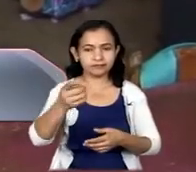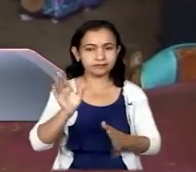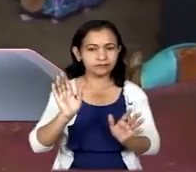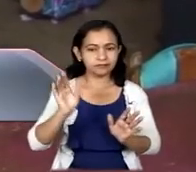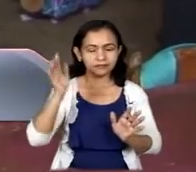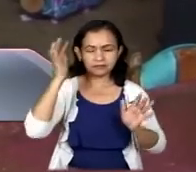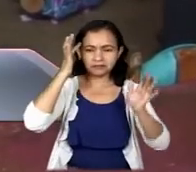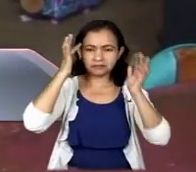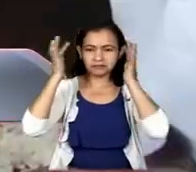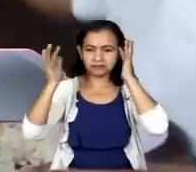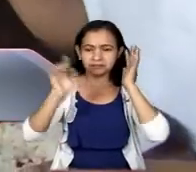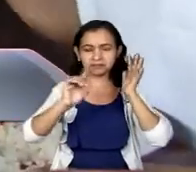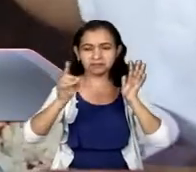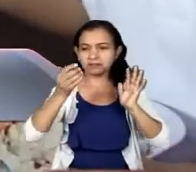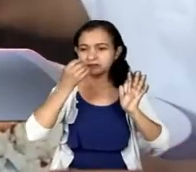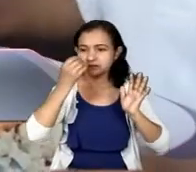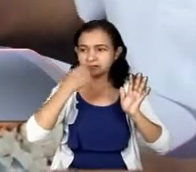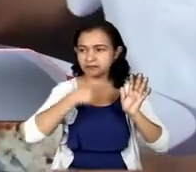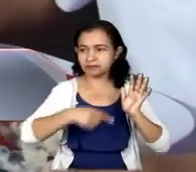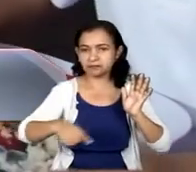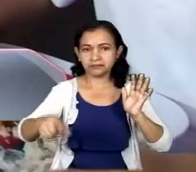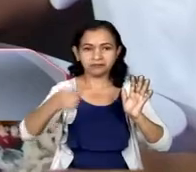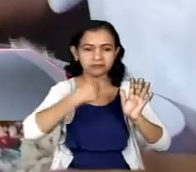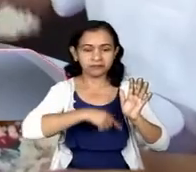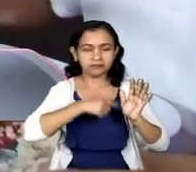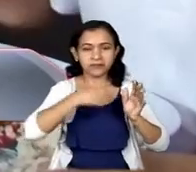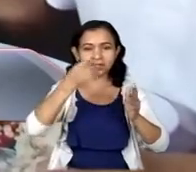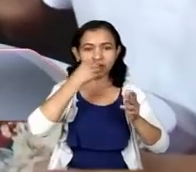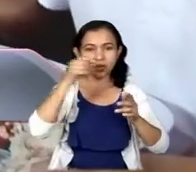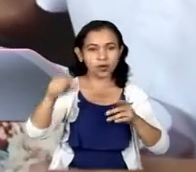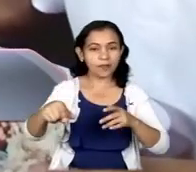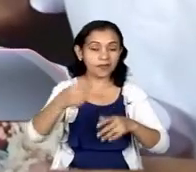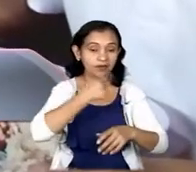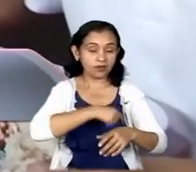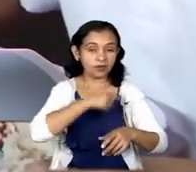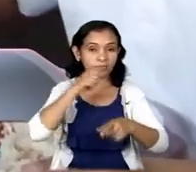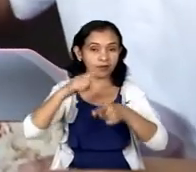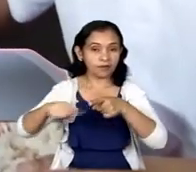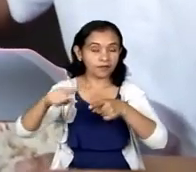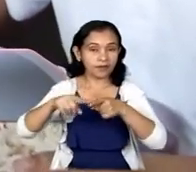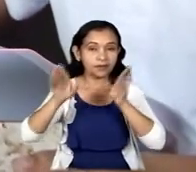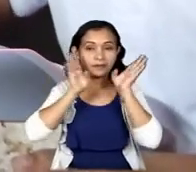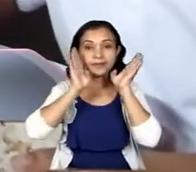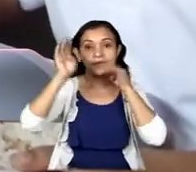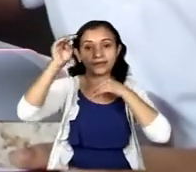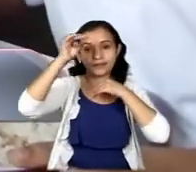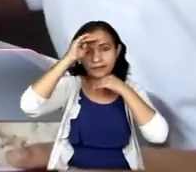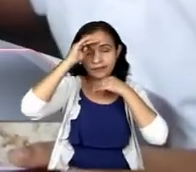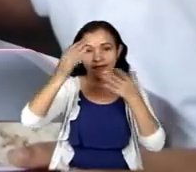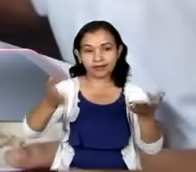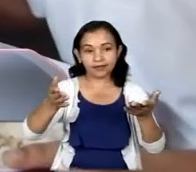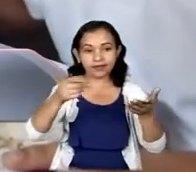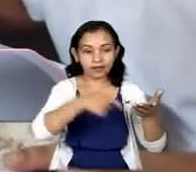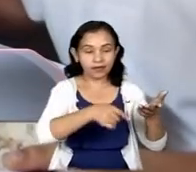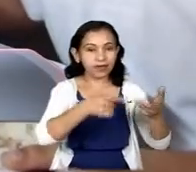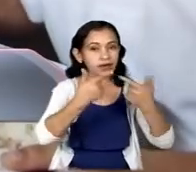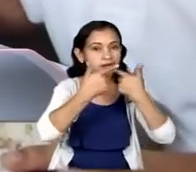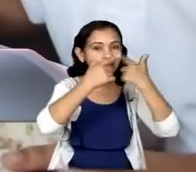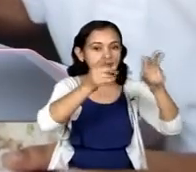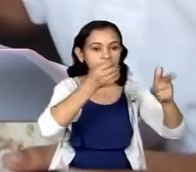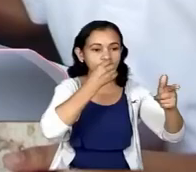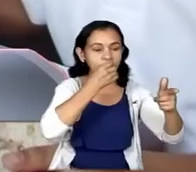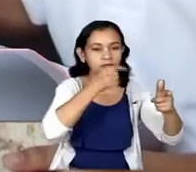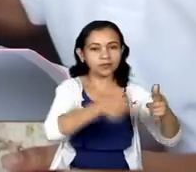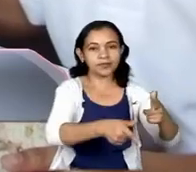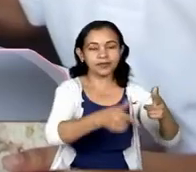que preocupar por mandarlo desayunado, llega a desayunar a la escuela. Y eso es una reivindicación para los docentes y